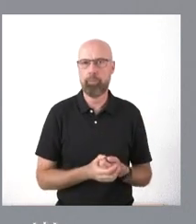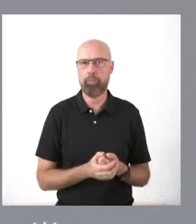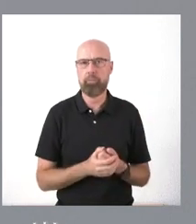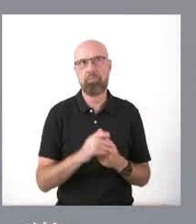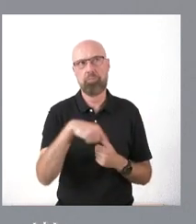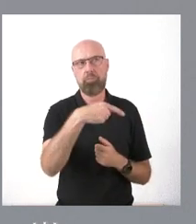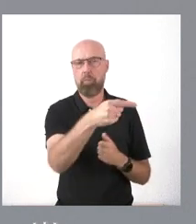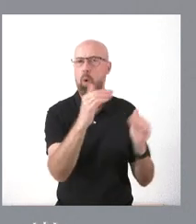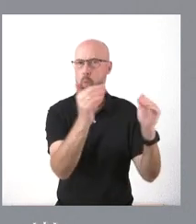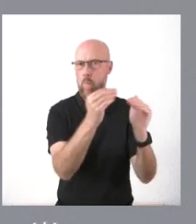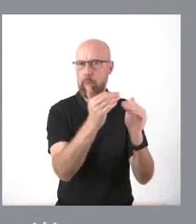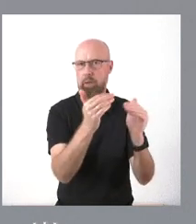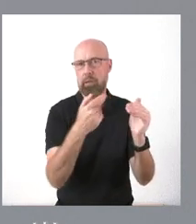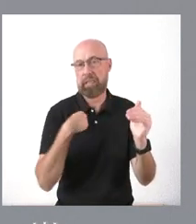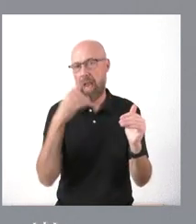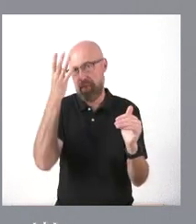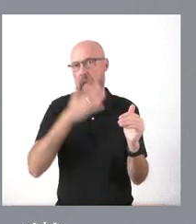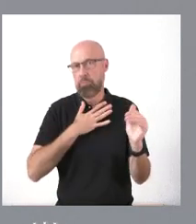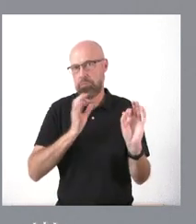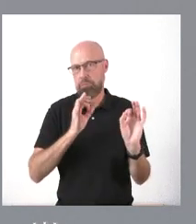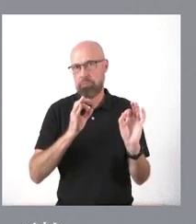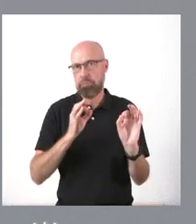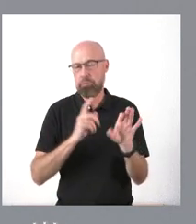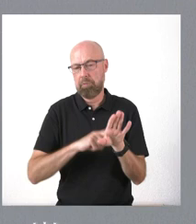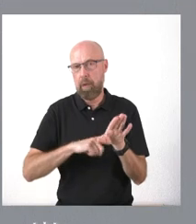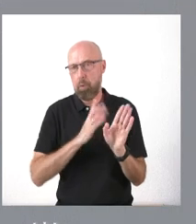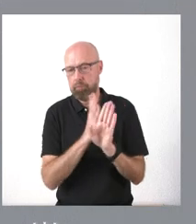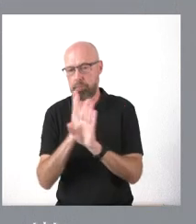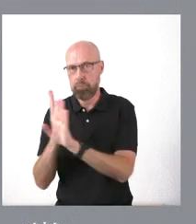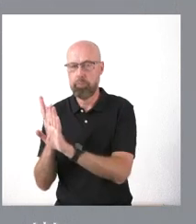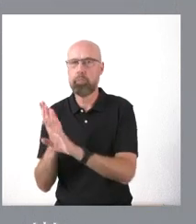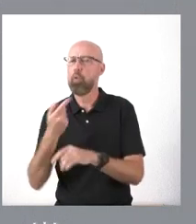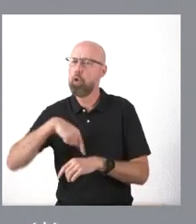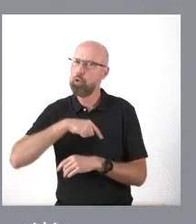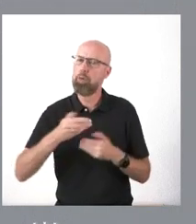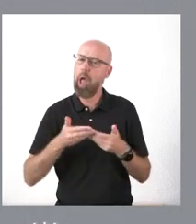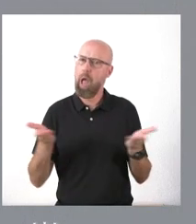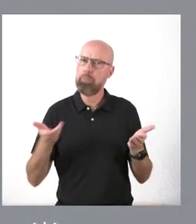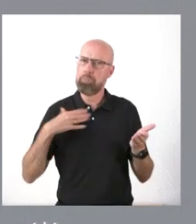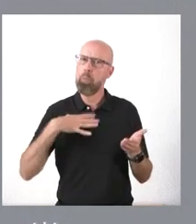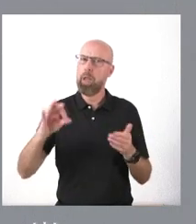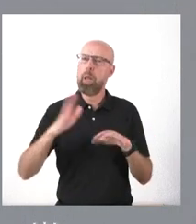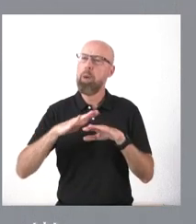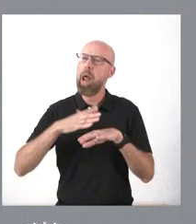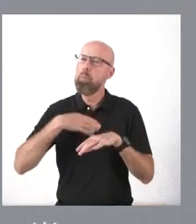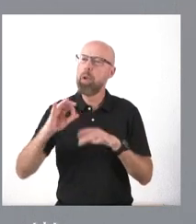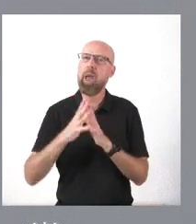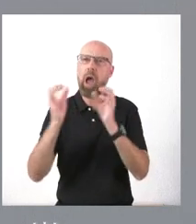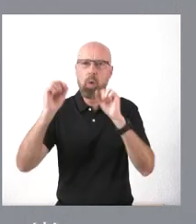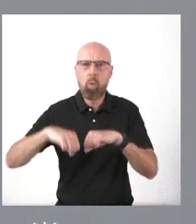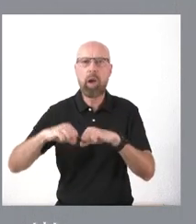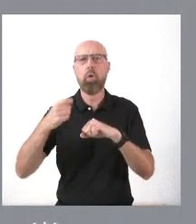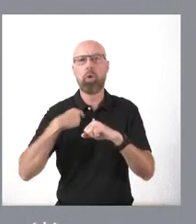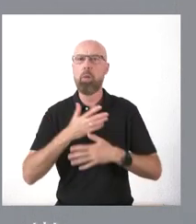Esta es la idea que tenemos por tanto mano tendida para buscar acuerdos y consensos voluntad de hacer un esfuerzo económico